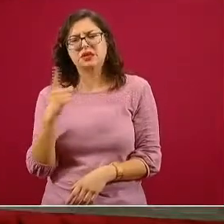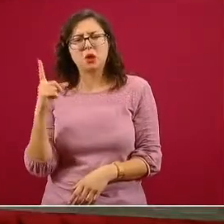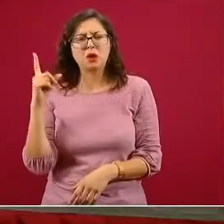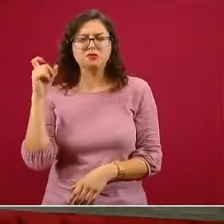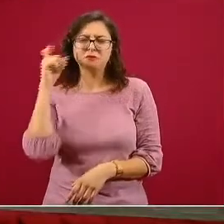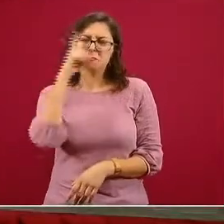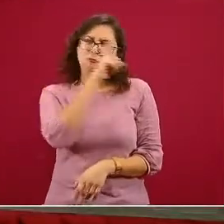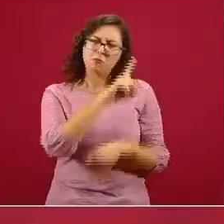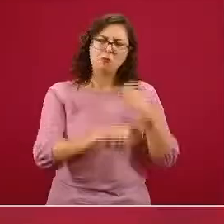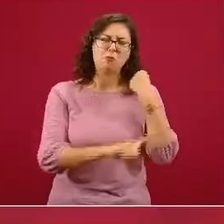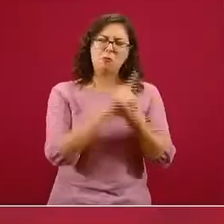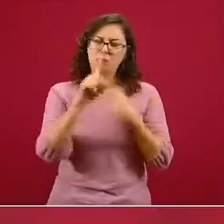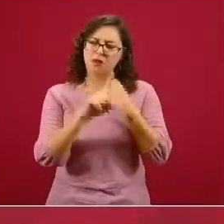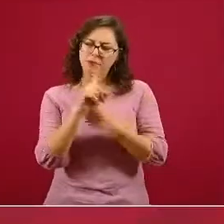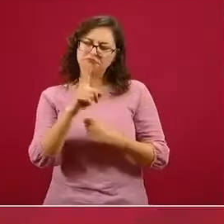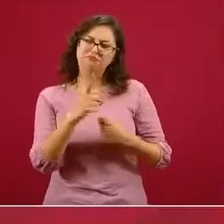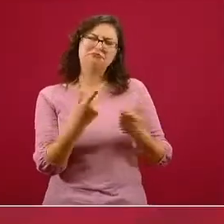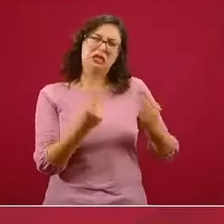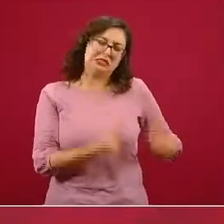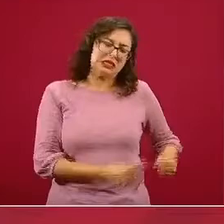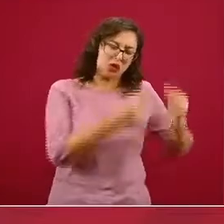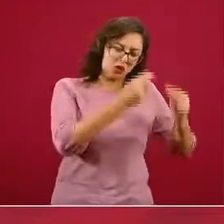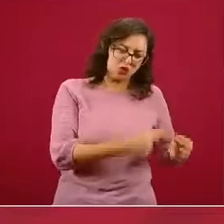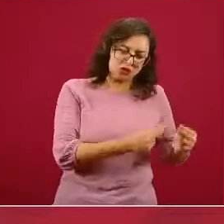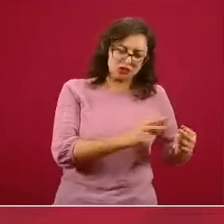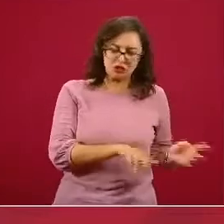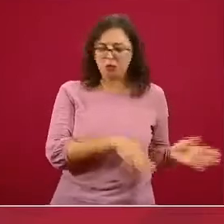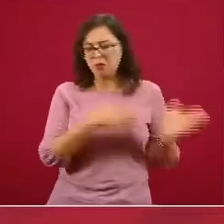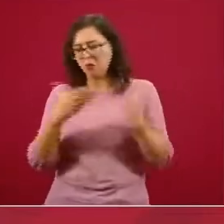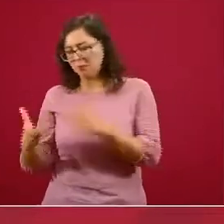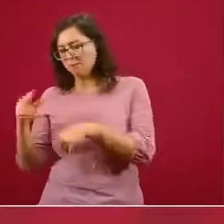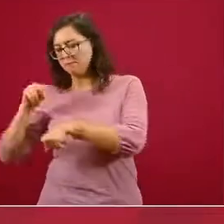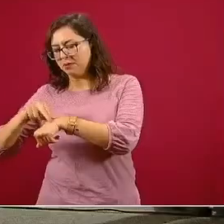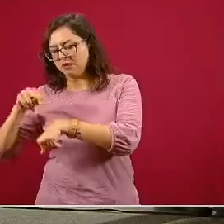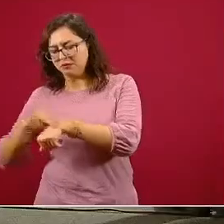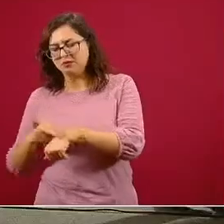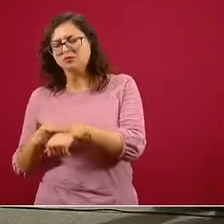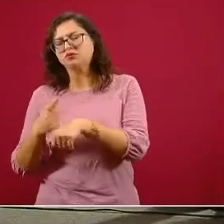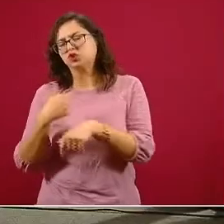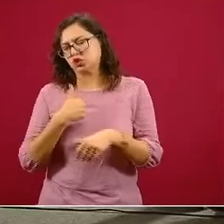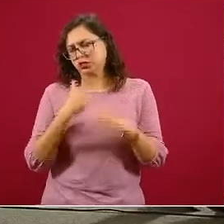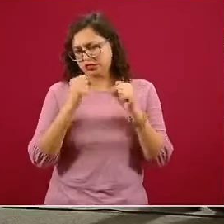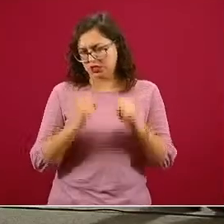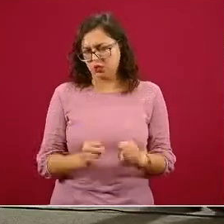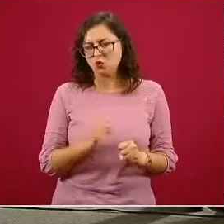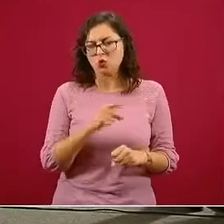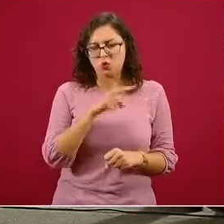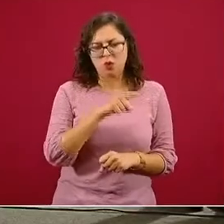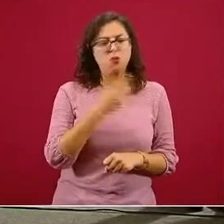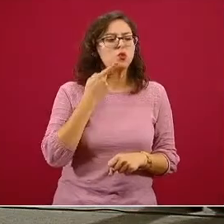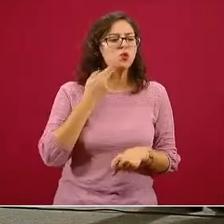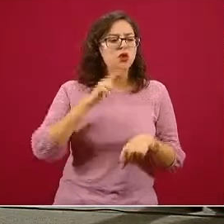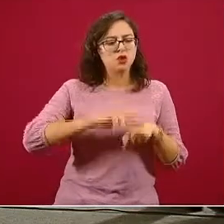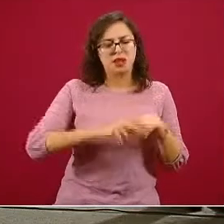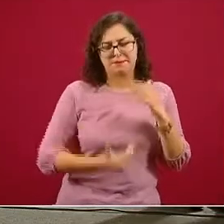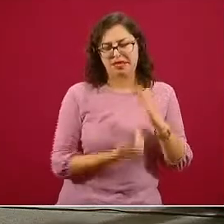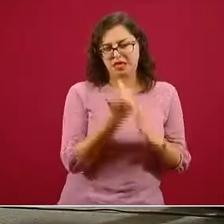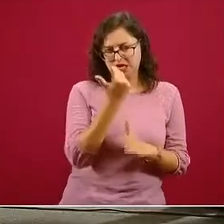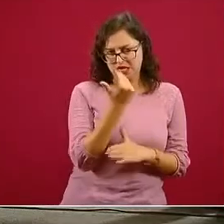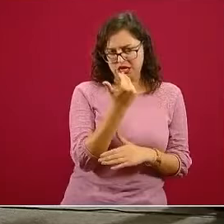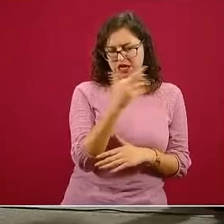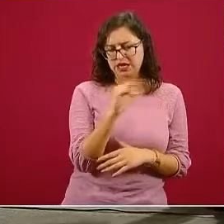las médicas. Las comerciales seguramente el licenciado Scheffel, el procurador del consumidor, mencionó en la mañana. Cuando